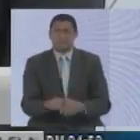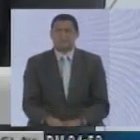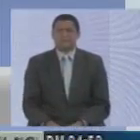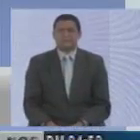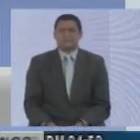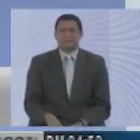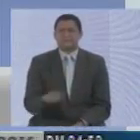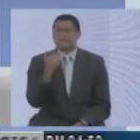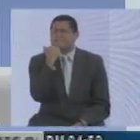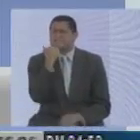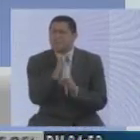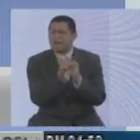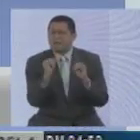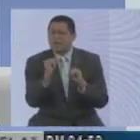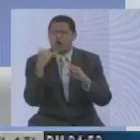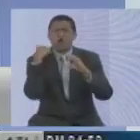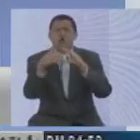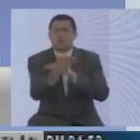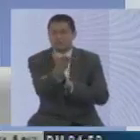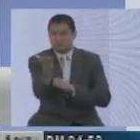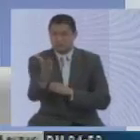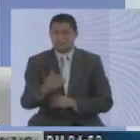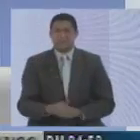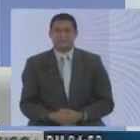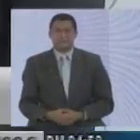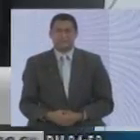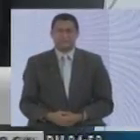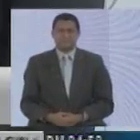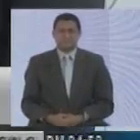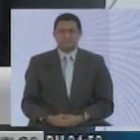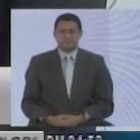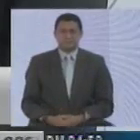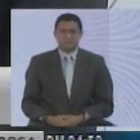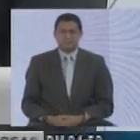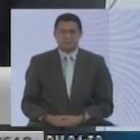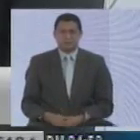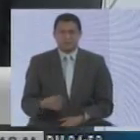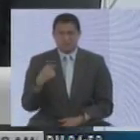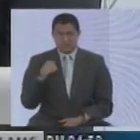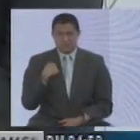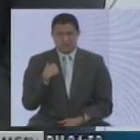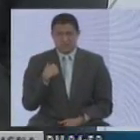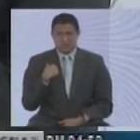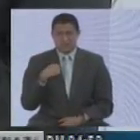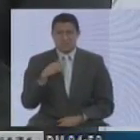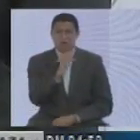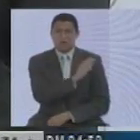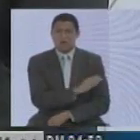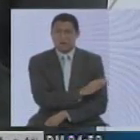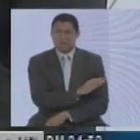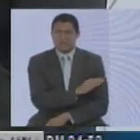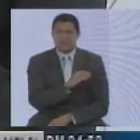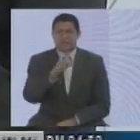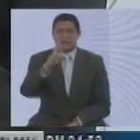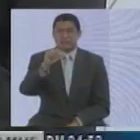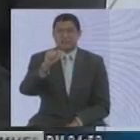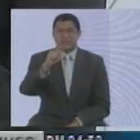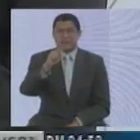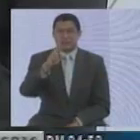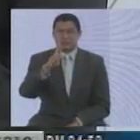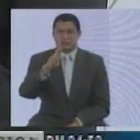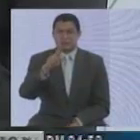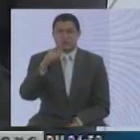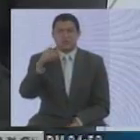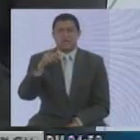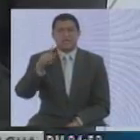ya para finalizar cuáles son sus viajes contactos doctor yo me encuentro en el centro clínico veterinario rastro en los valles del